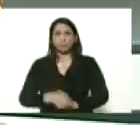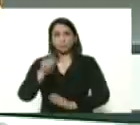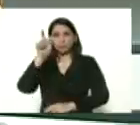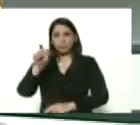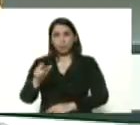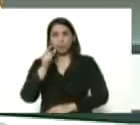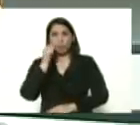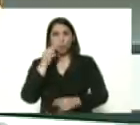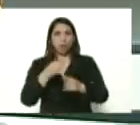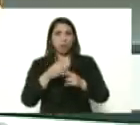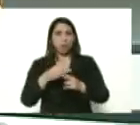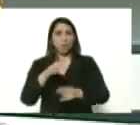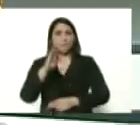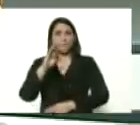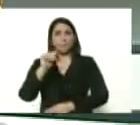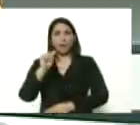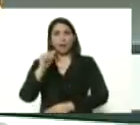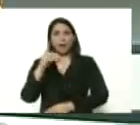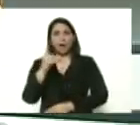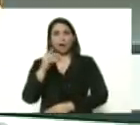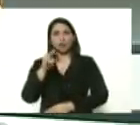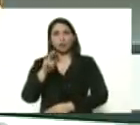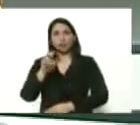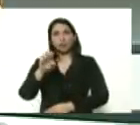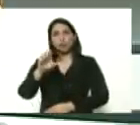ciudadano de apellido Baduel,